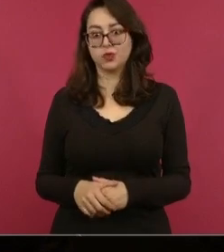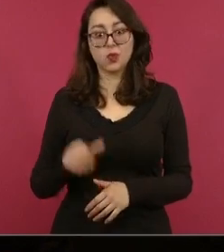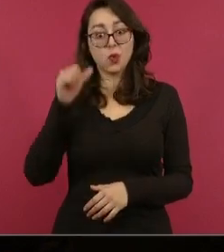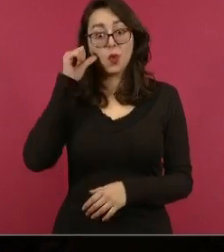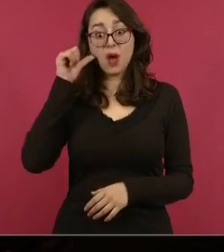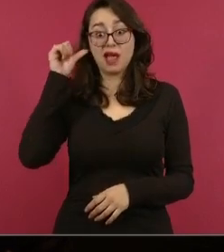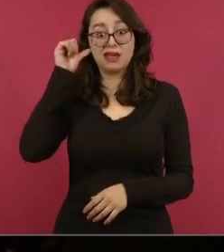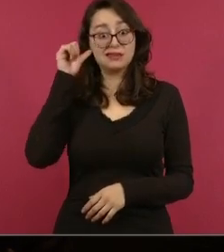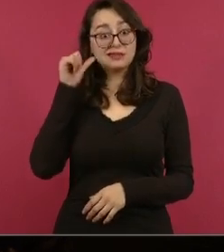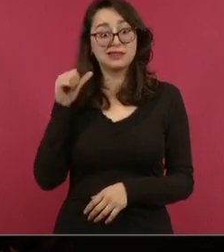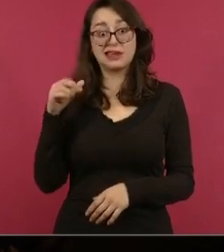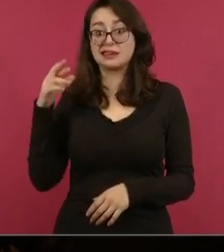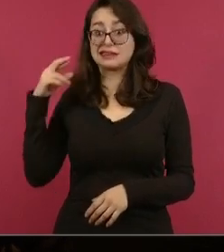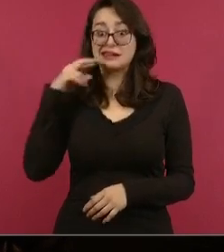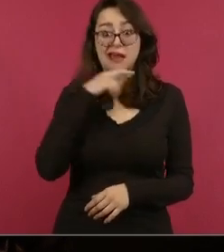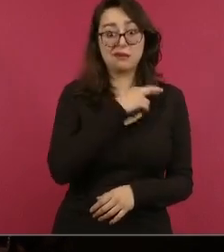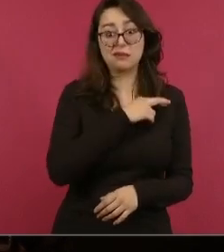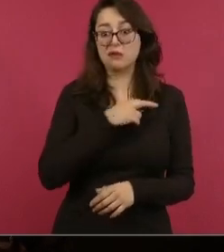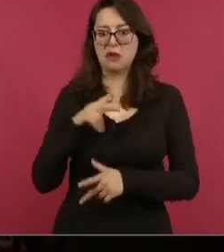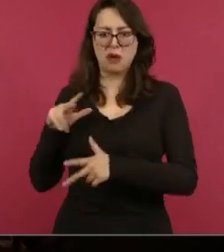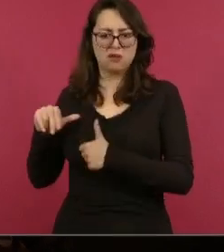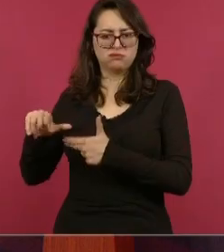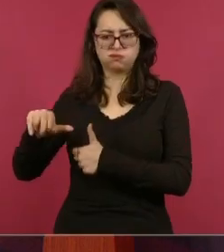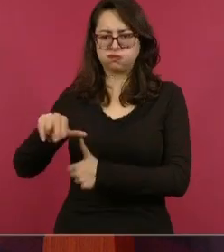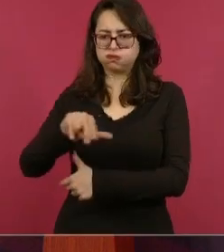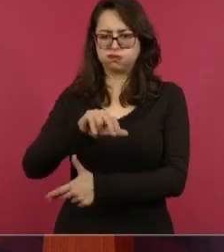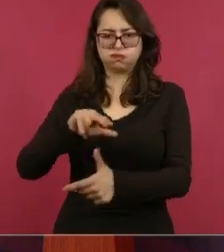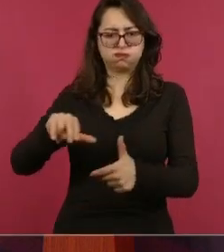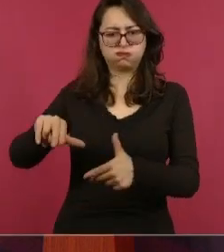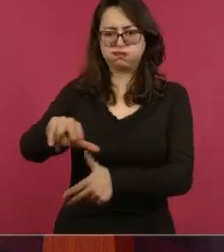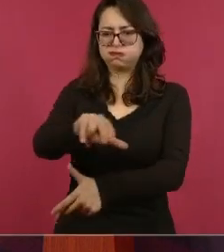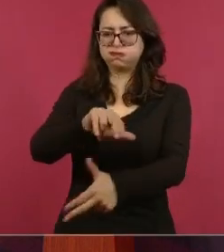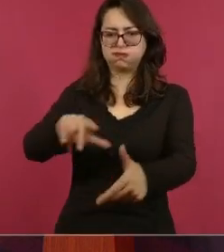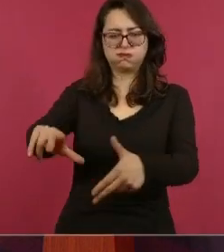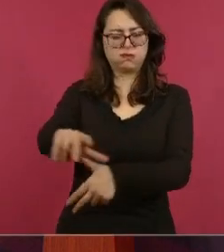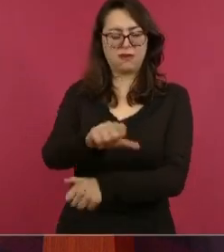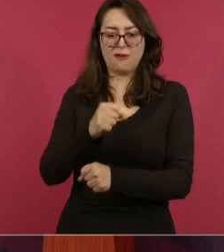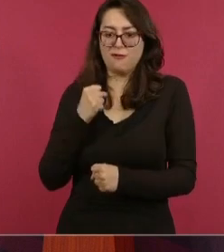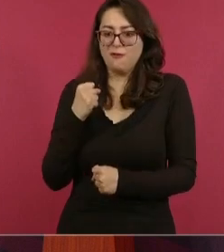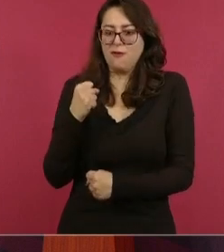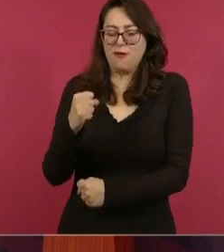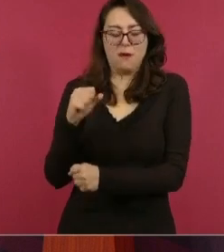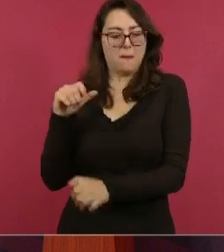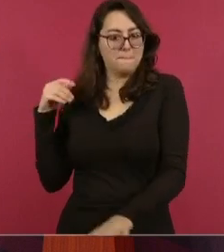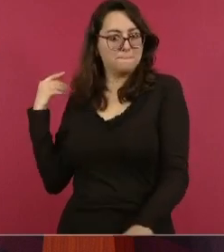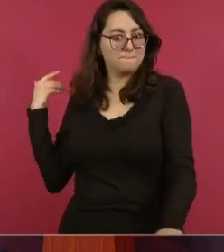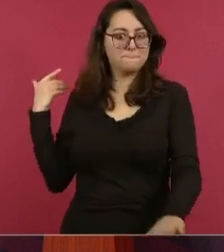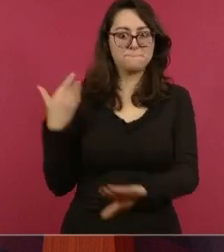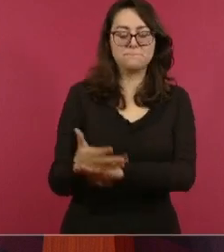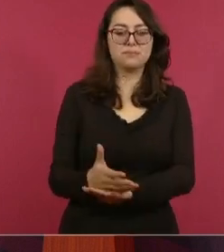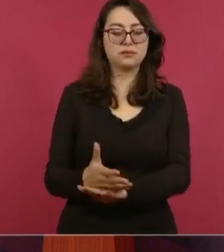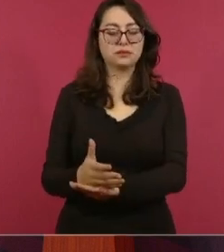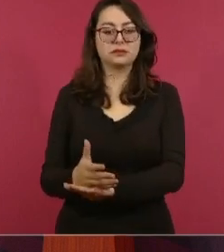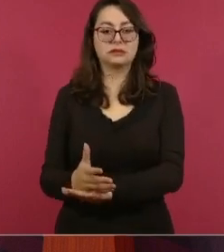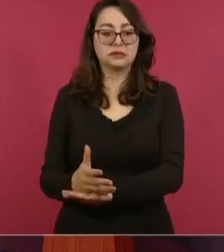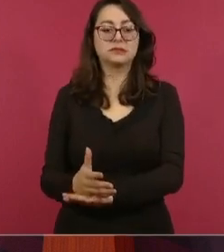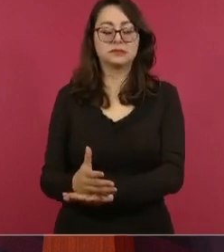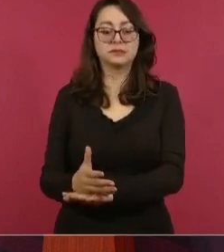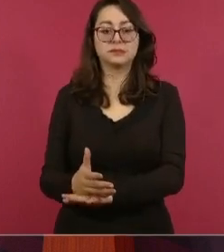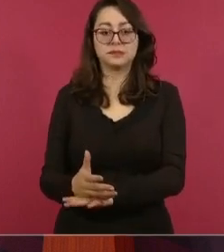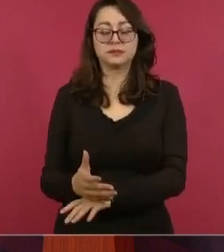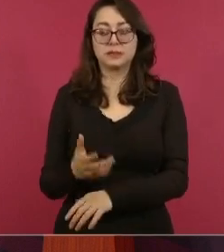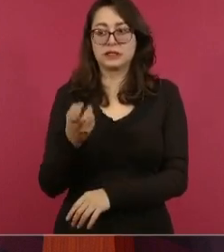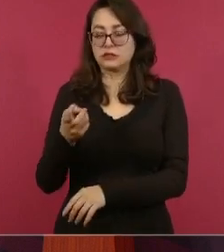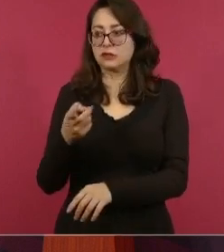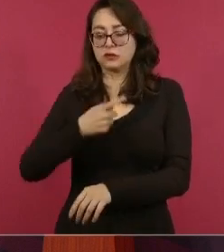tocó tierra y muy fuerte. Entonces, estamos en eso, vamos a estarles informando.